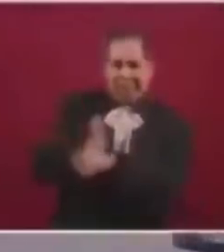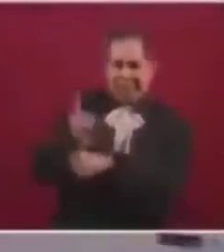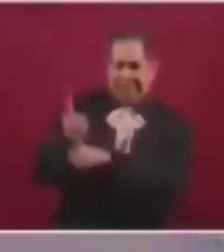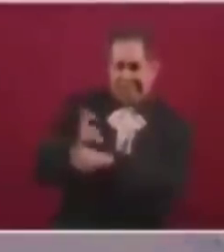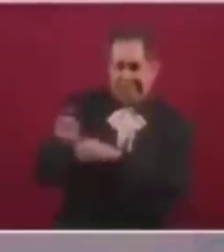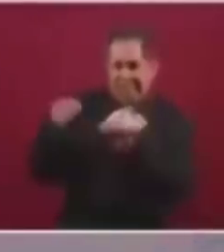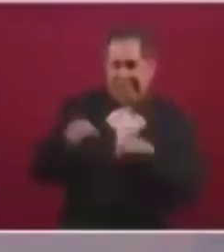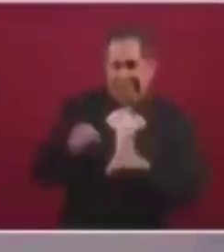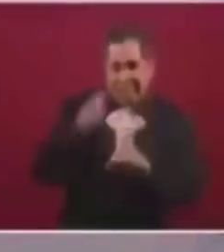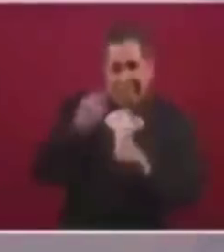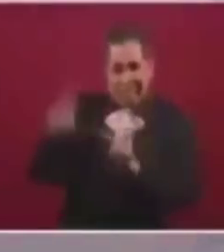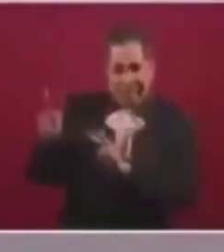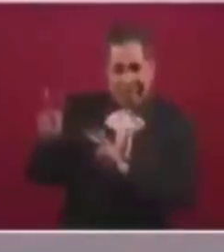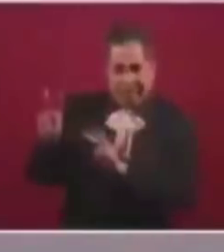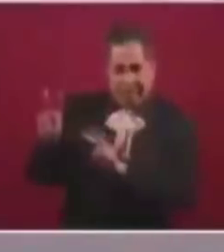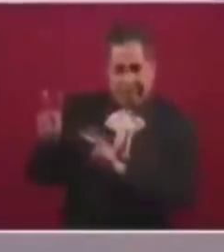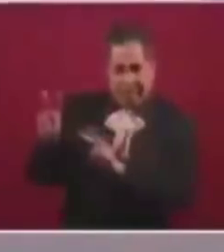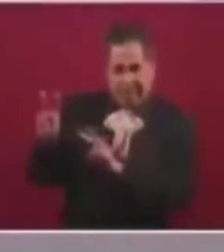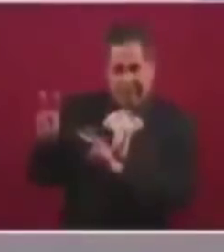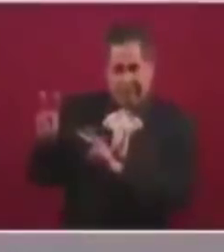¡Vamos! Mira, Portugal, vea.